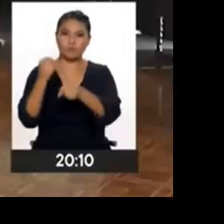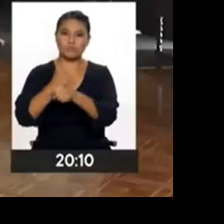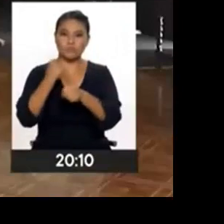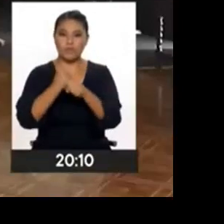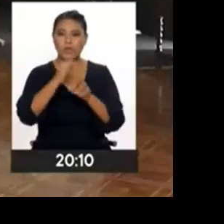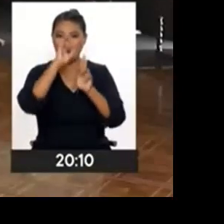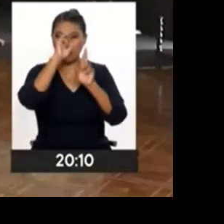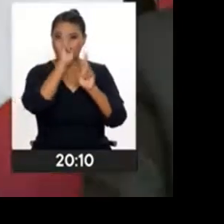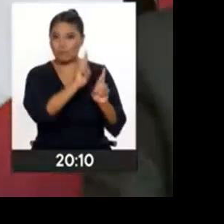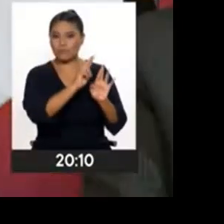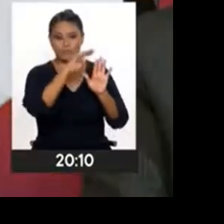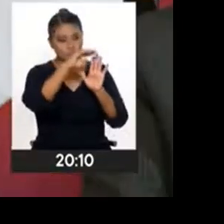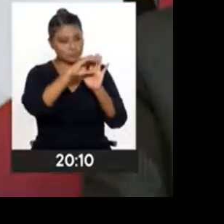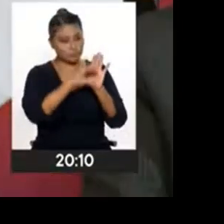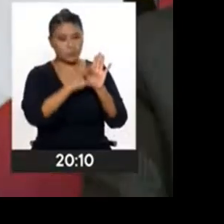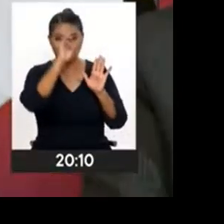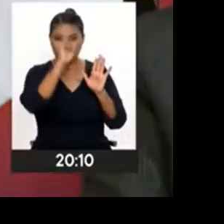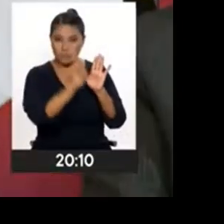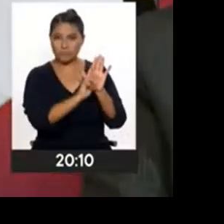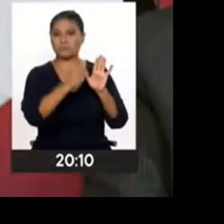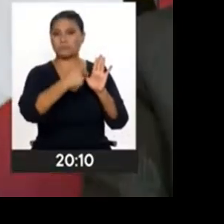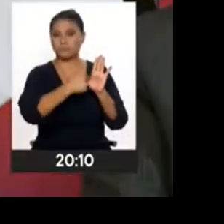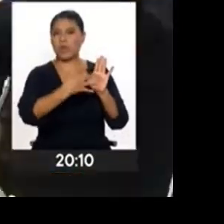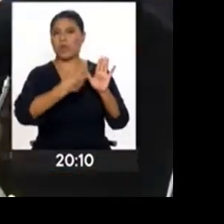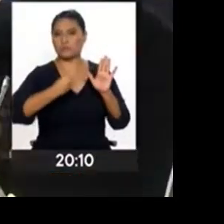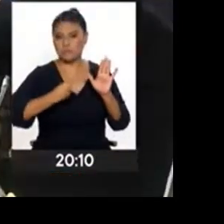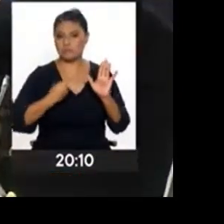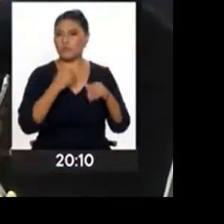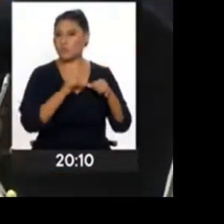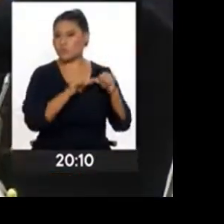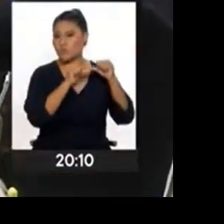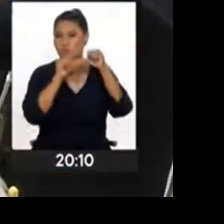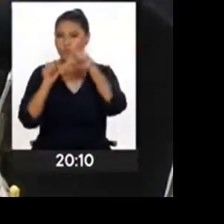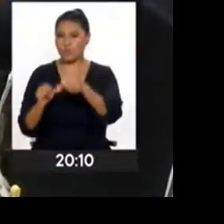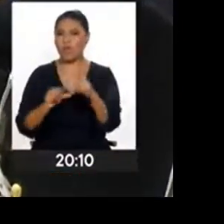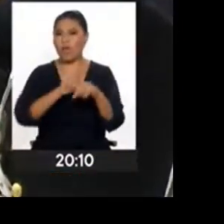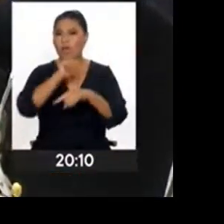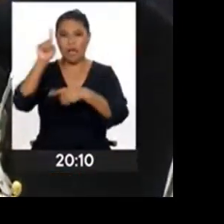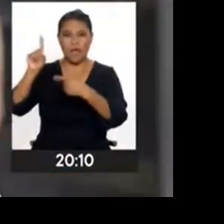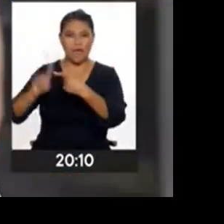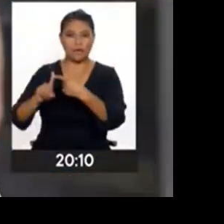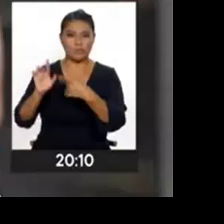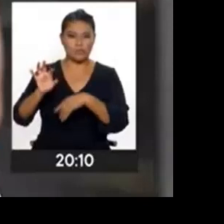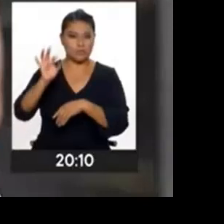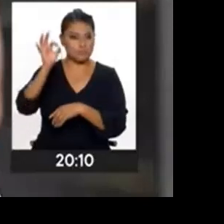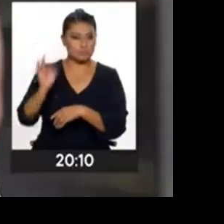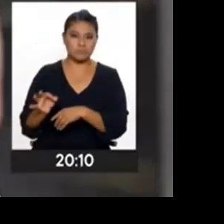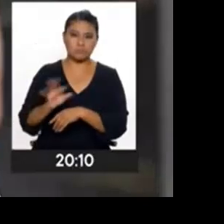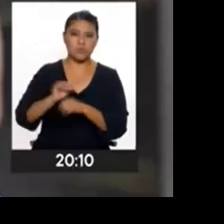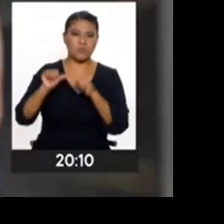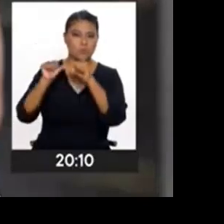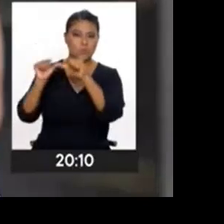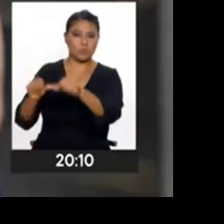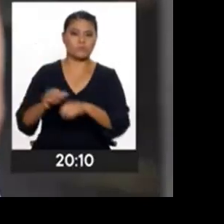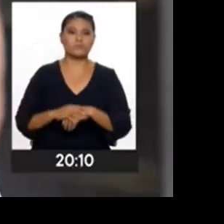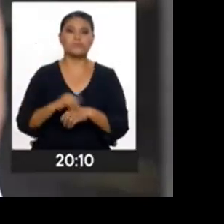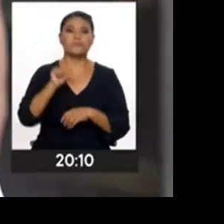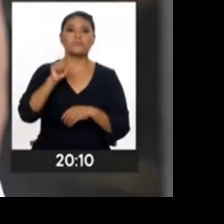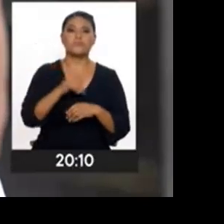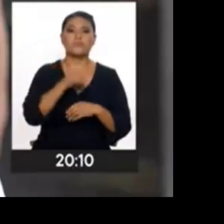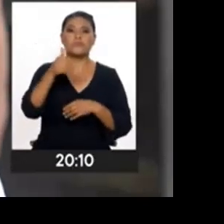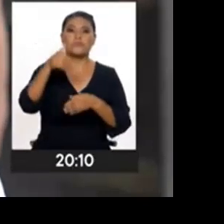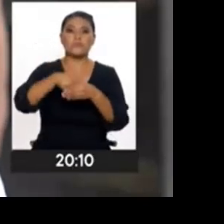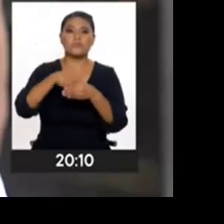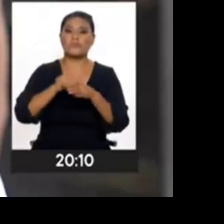presidenta Dina boluarte hasta el 2026 tal como es el mandato constitucional que ella